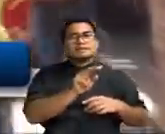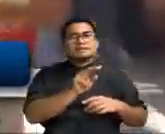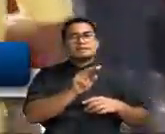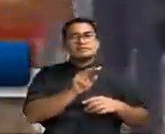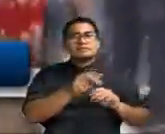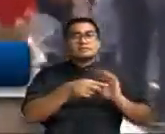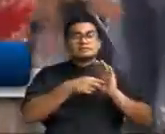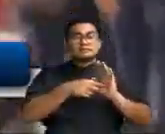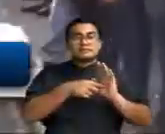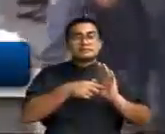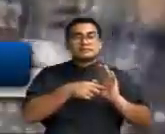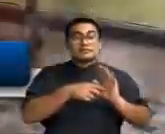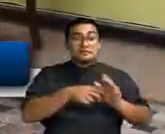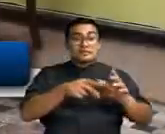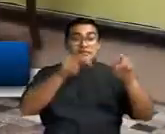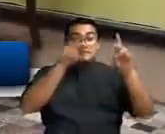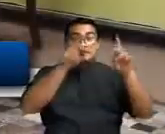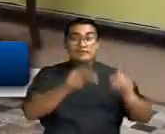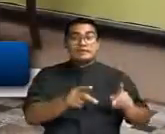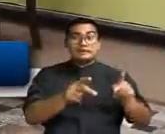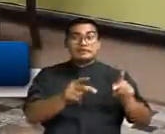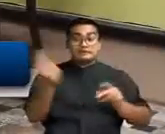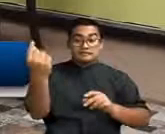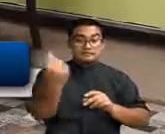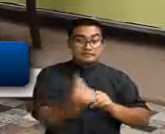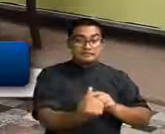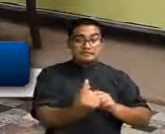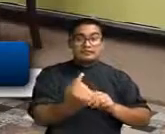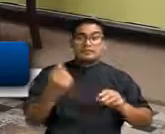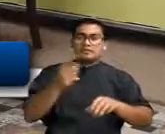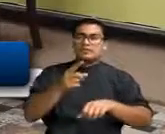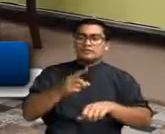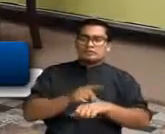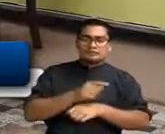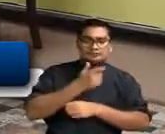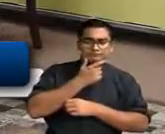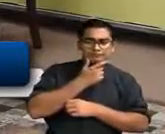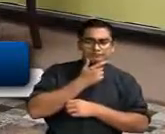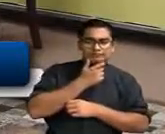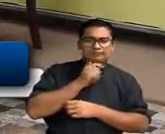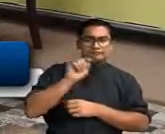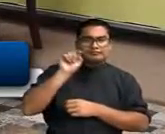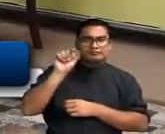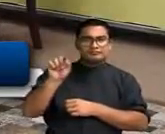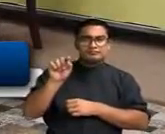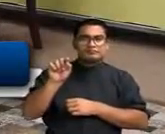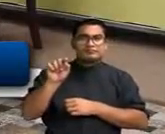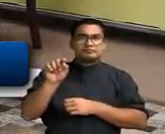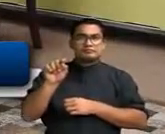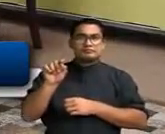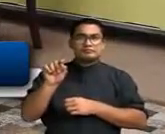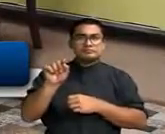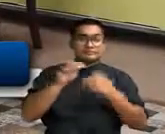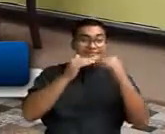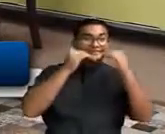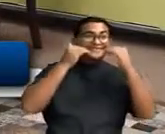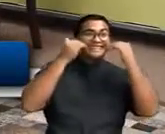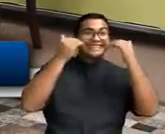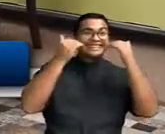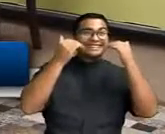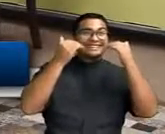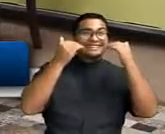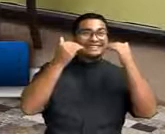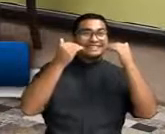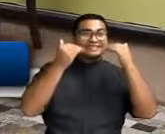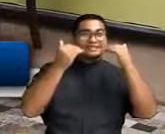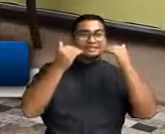cambios de una fase a otra, o la presencia de una fase